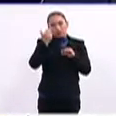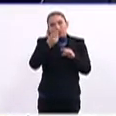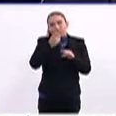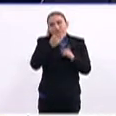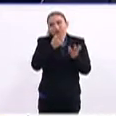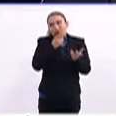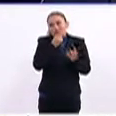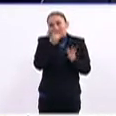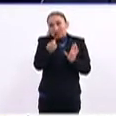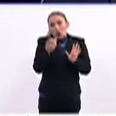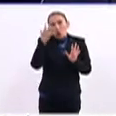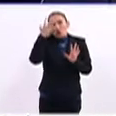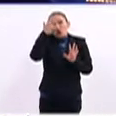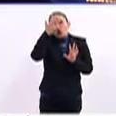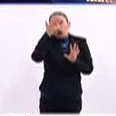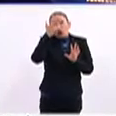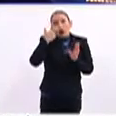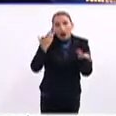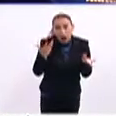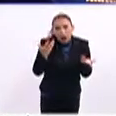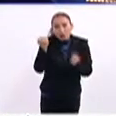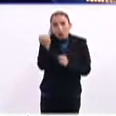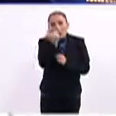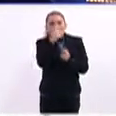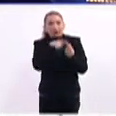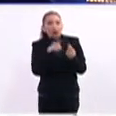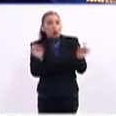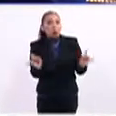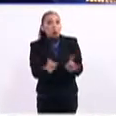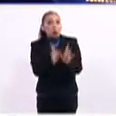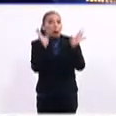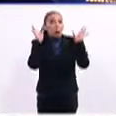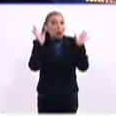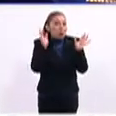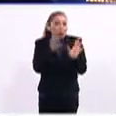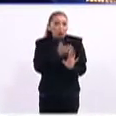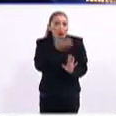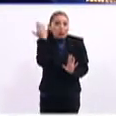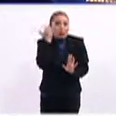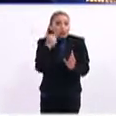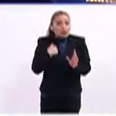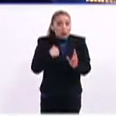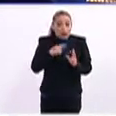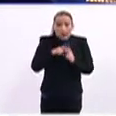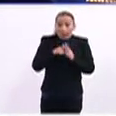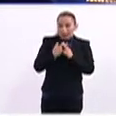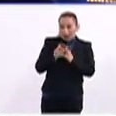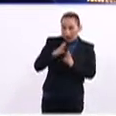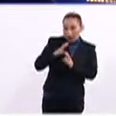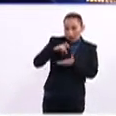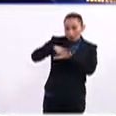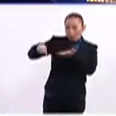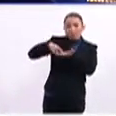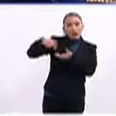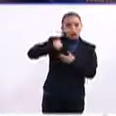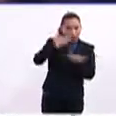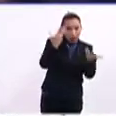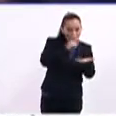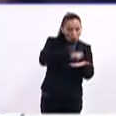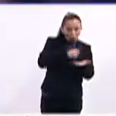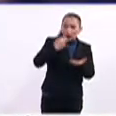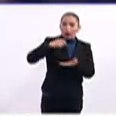llamarle destino, suerte, coincidencia, empezaban a comprarme las cosas que yo